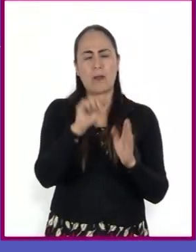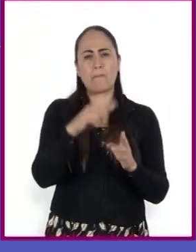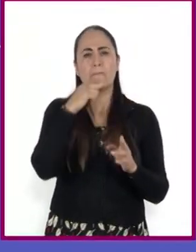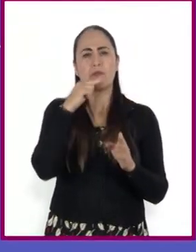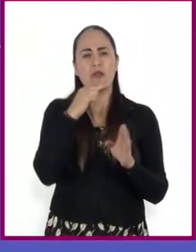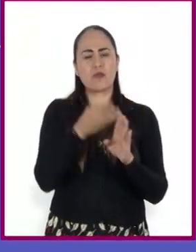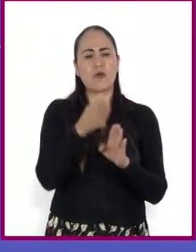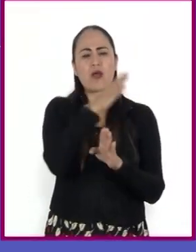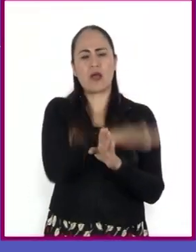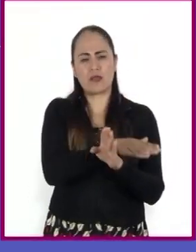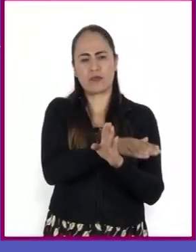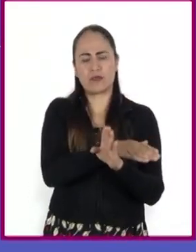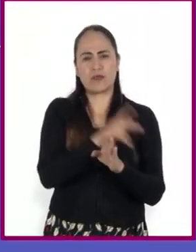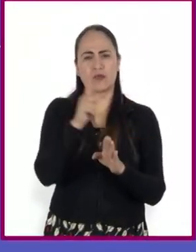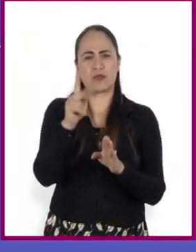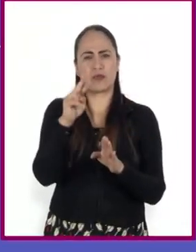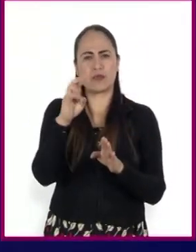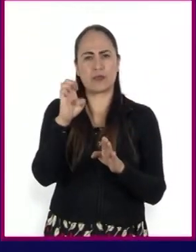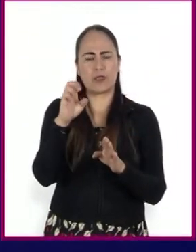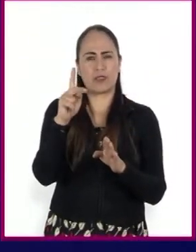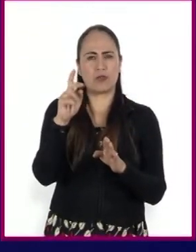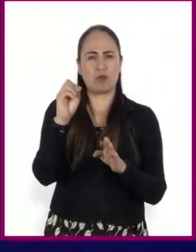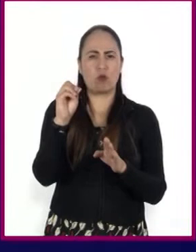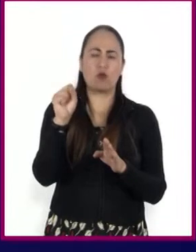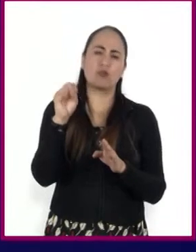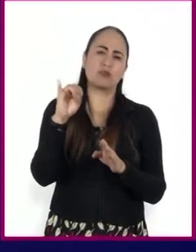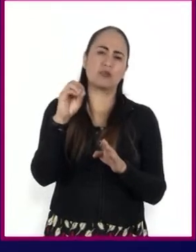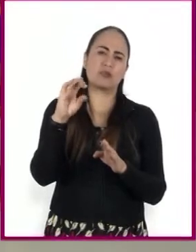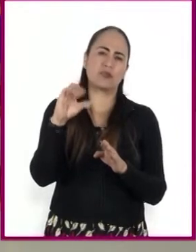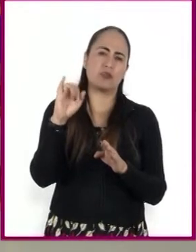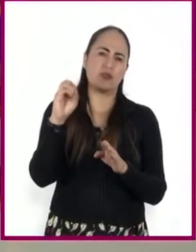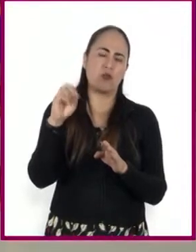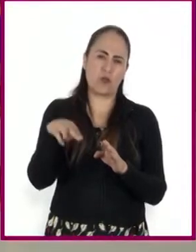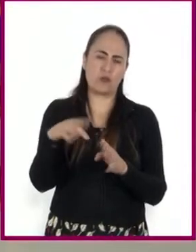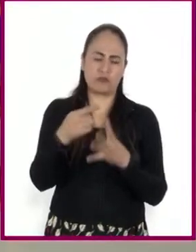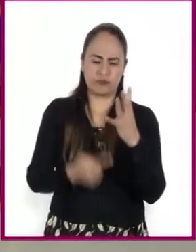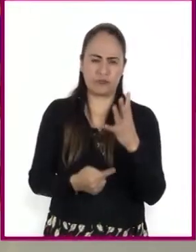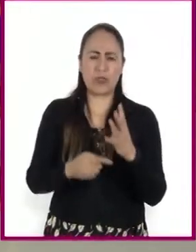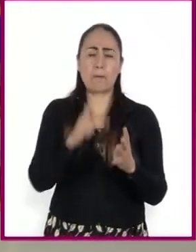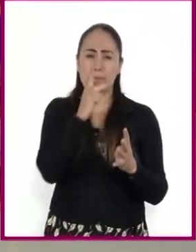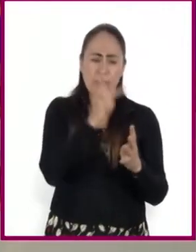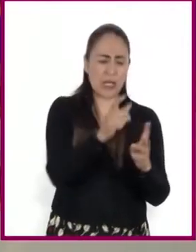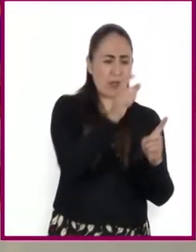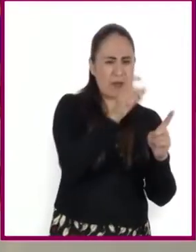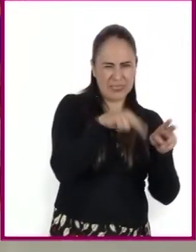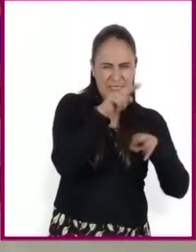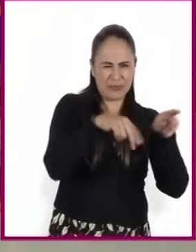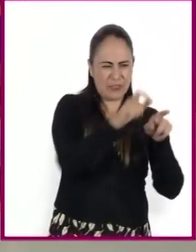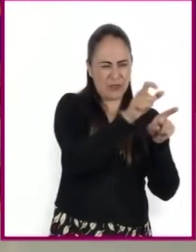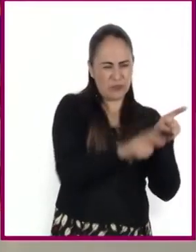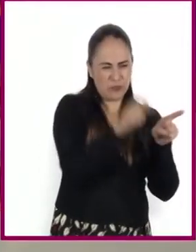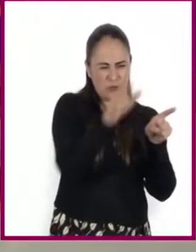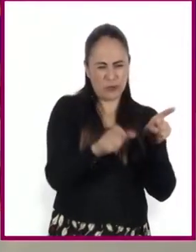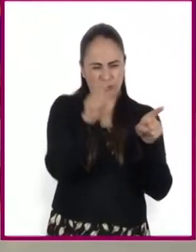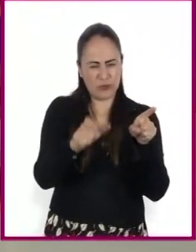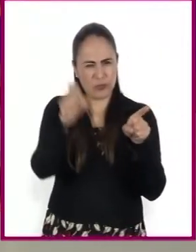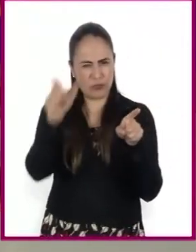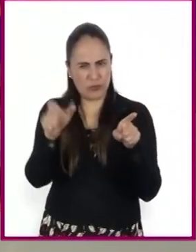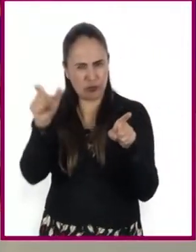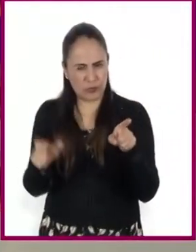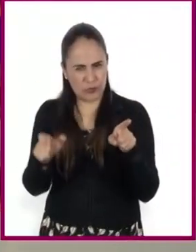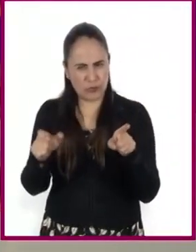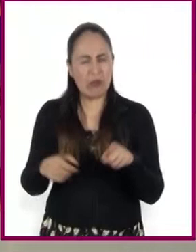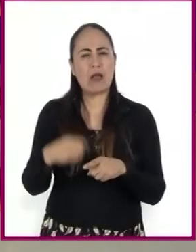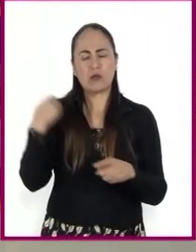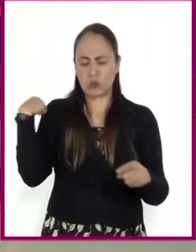preposiciones y conjunciones. Todos estos tipos de palabras o categorías gramaticales las han